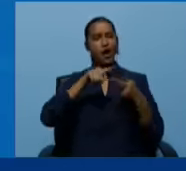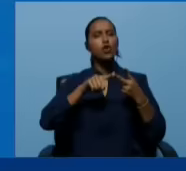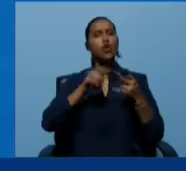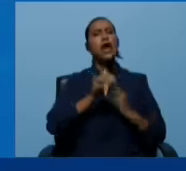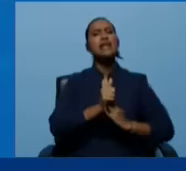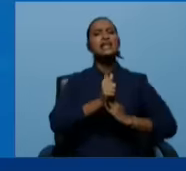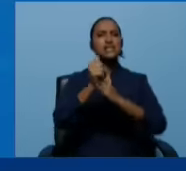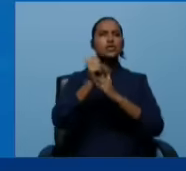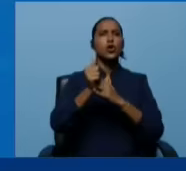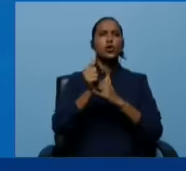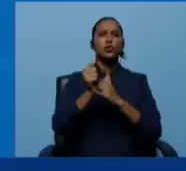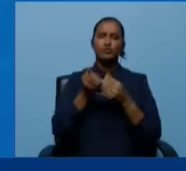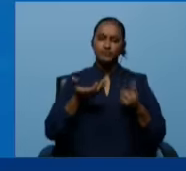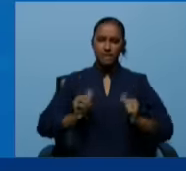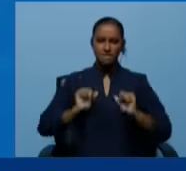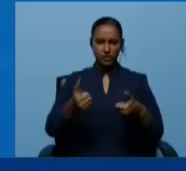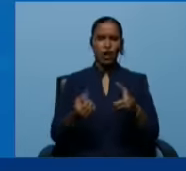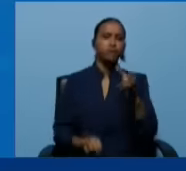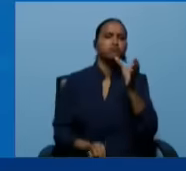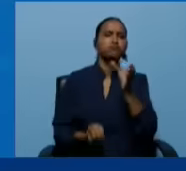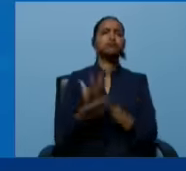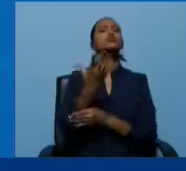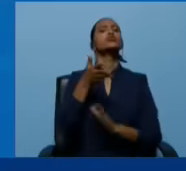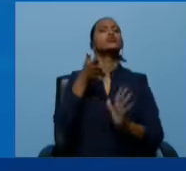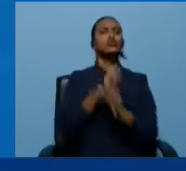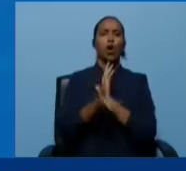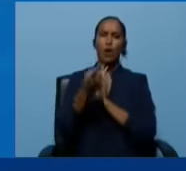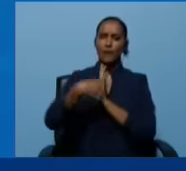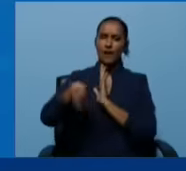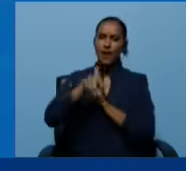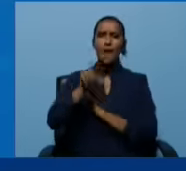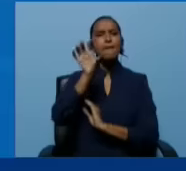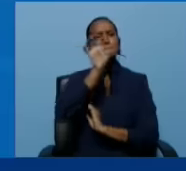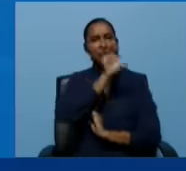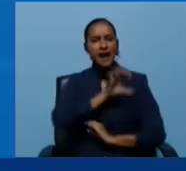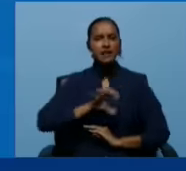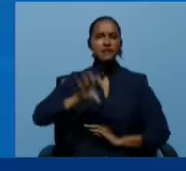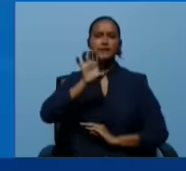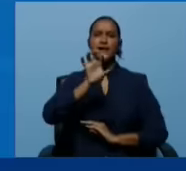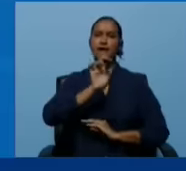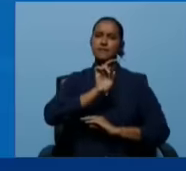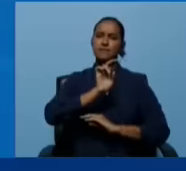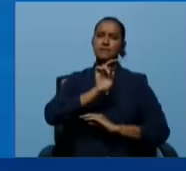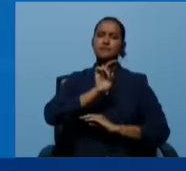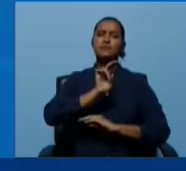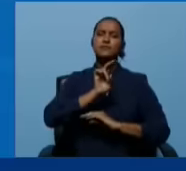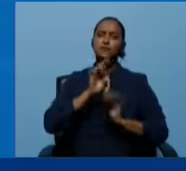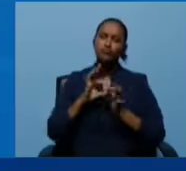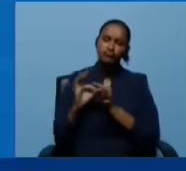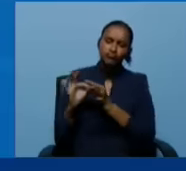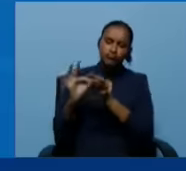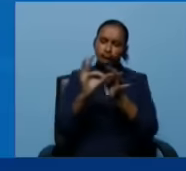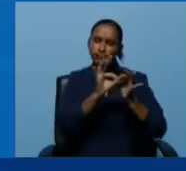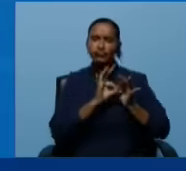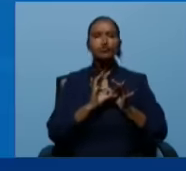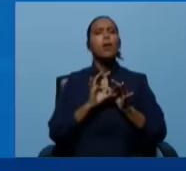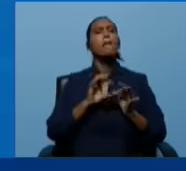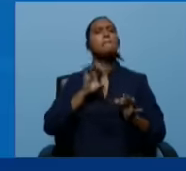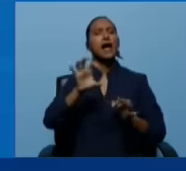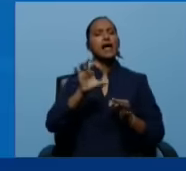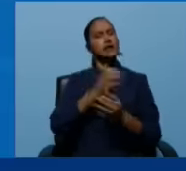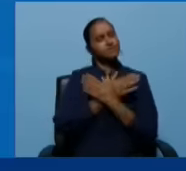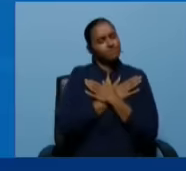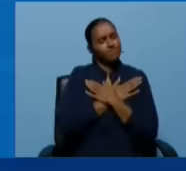de esta gran alianza reconocemos que esta noble nación nuestroamericana es un país soberano e